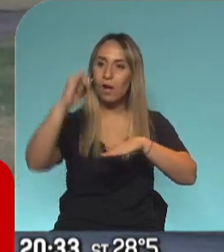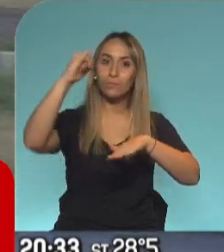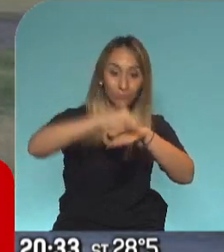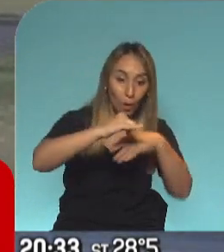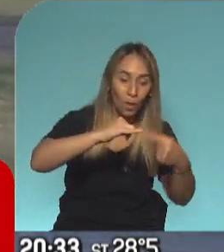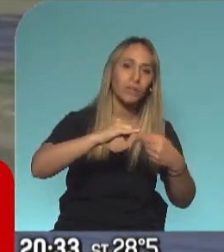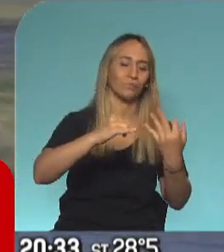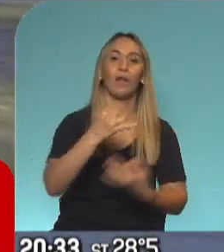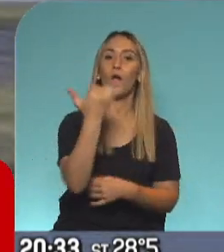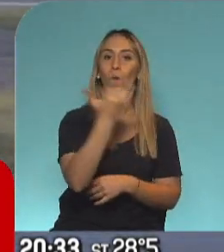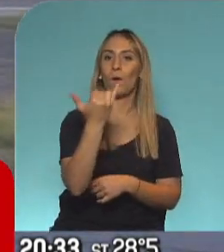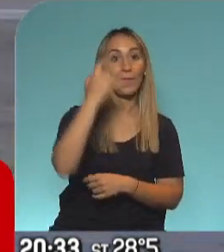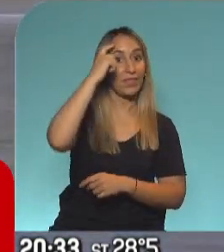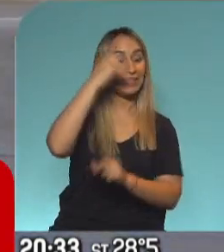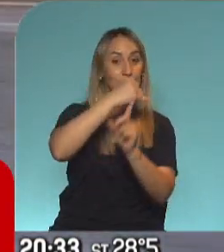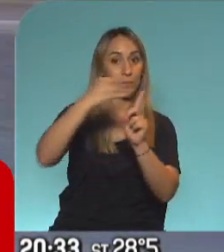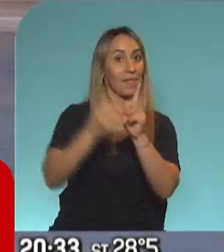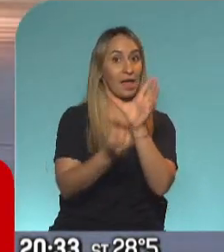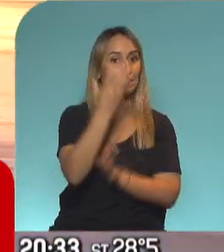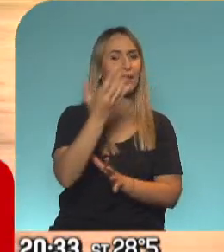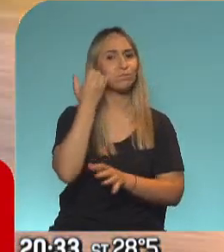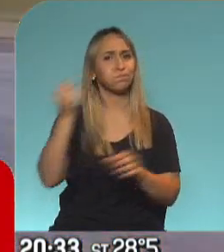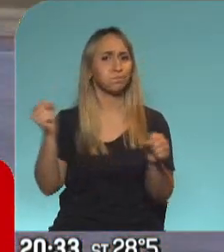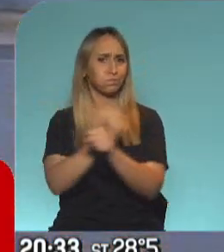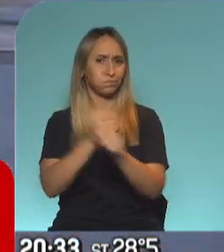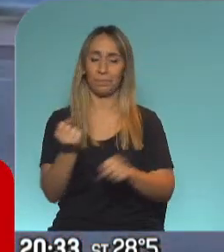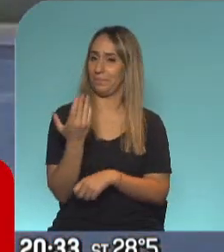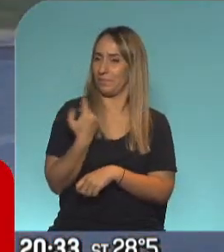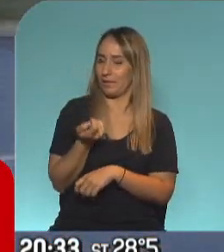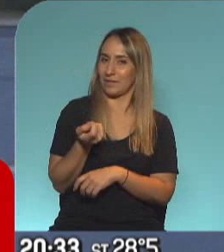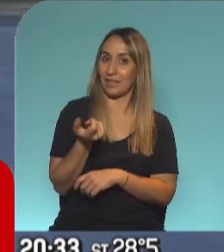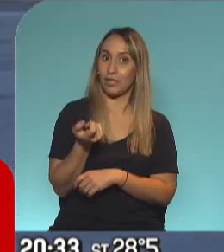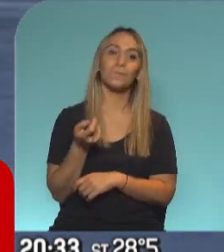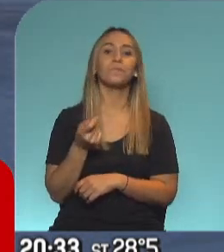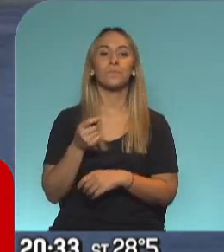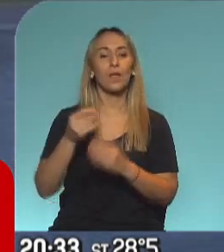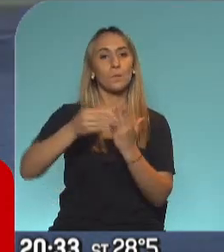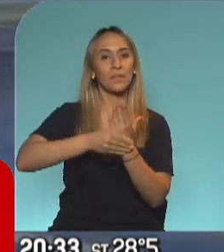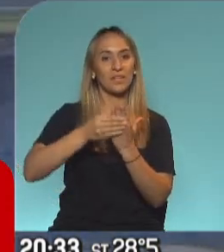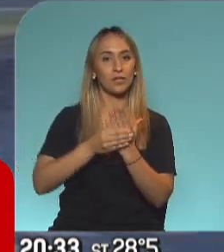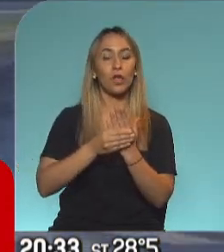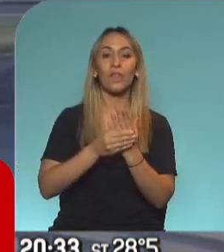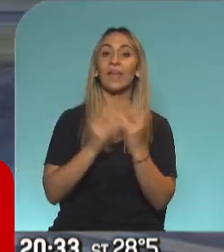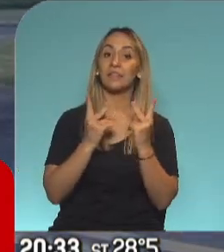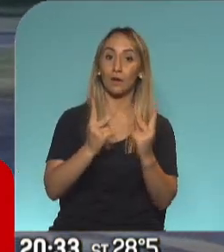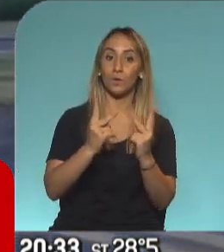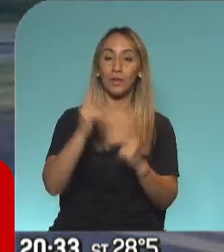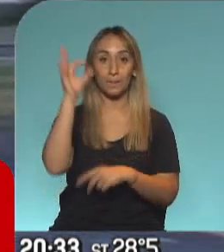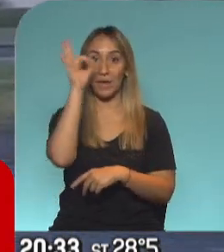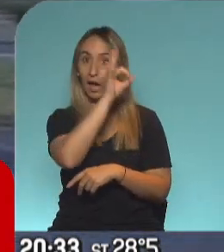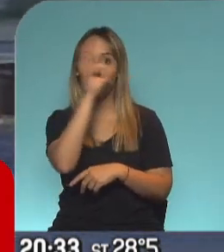10:30 de la mañana. Así lo ha confirmado hace minutos nada más Mario Meoni, ministro de Transporte, y Pablo